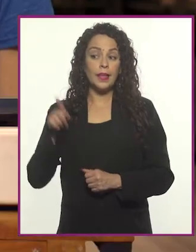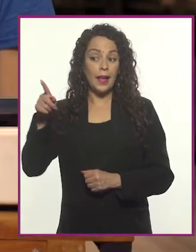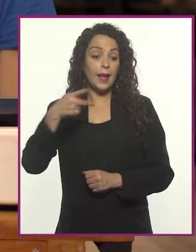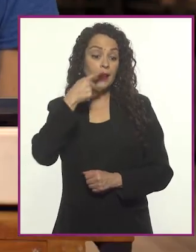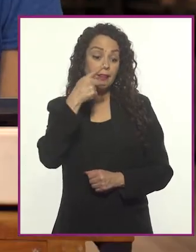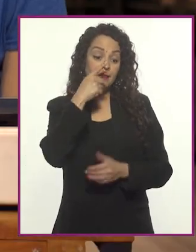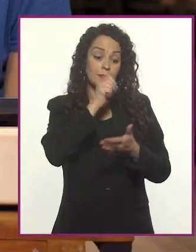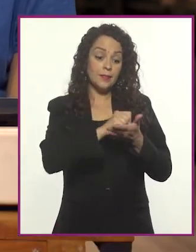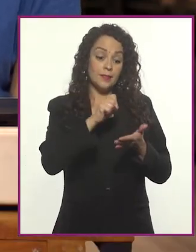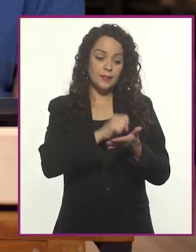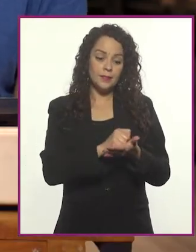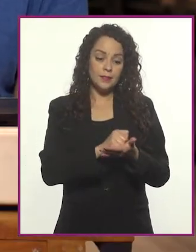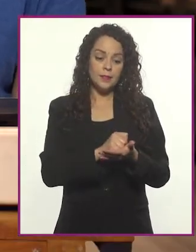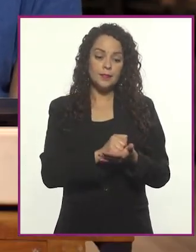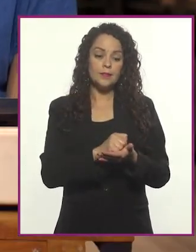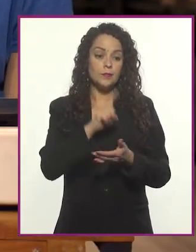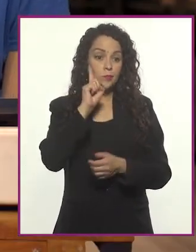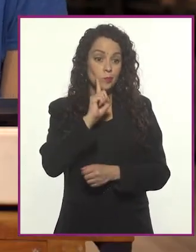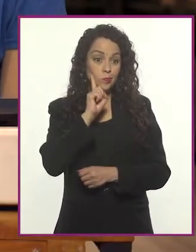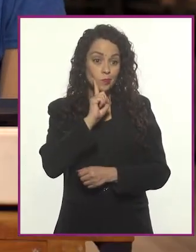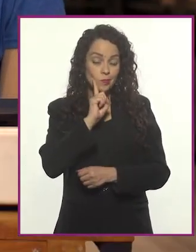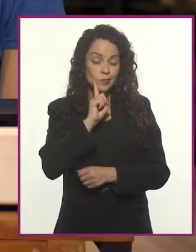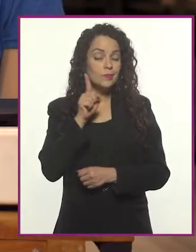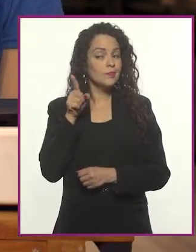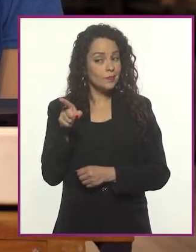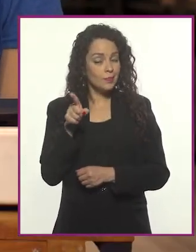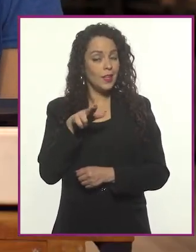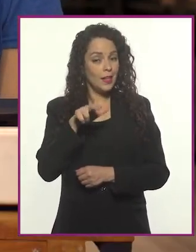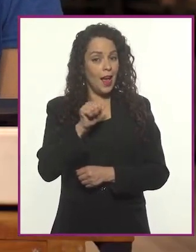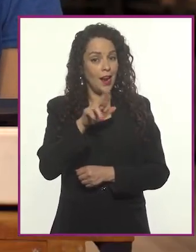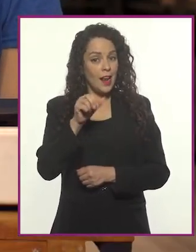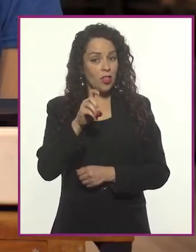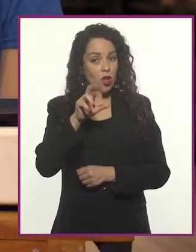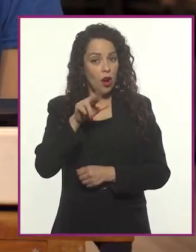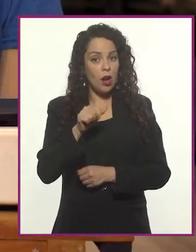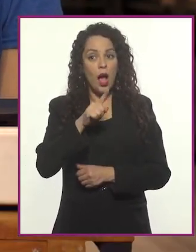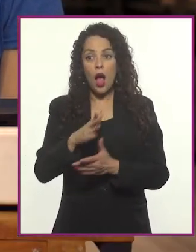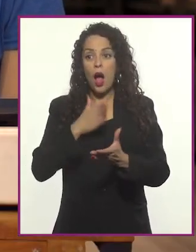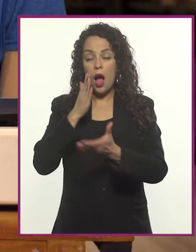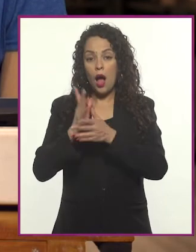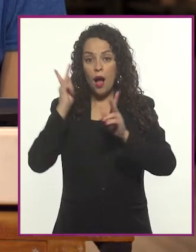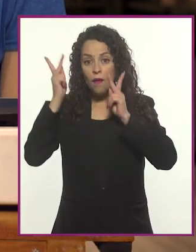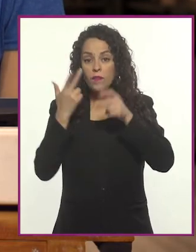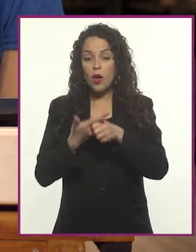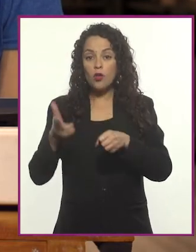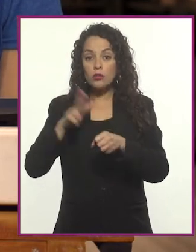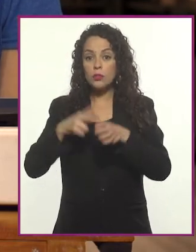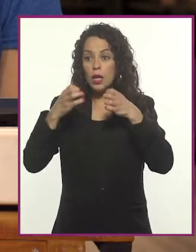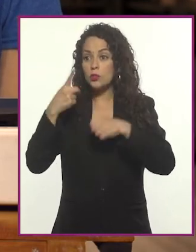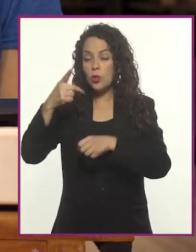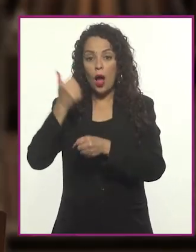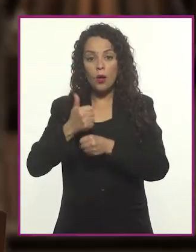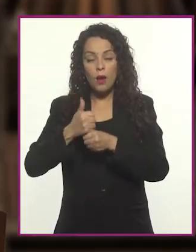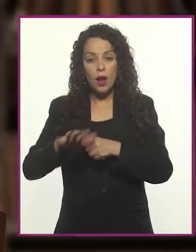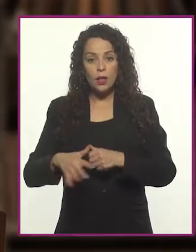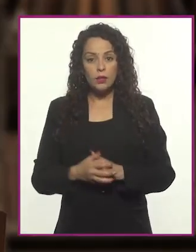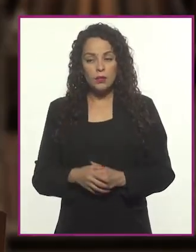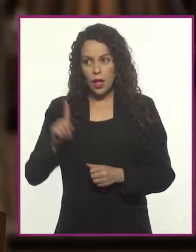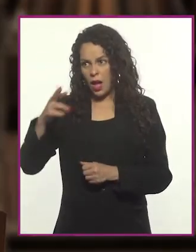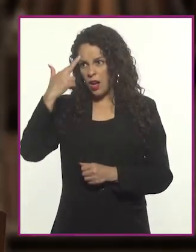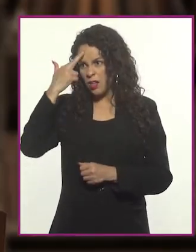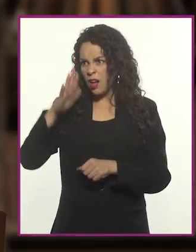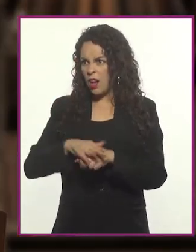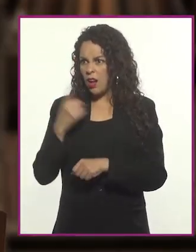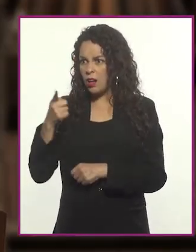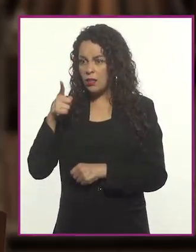La narradora, perdón. Llega allí como consecuencia de la visita al hospital donde estaba su abuelita. El recuerdo se detona